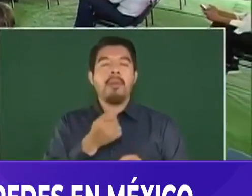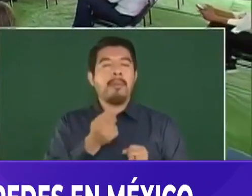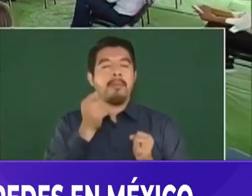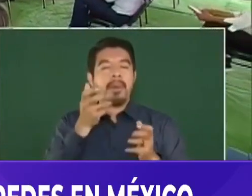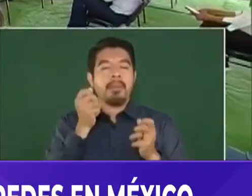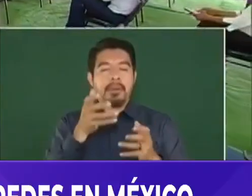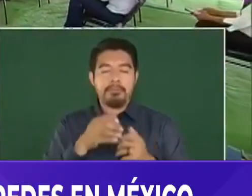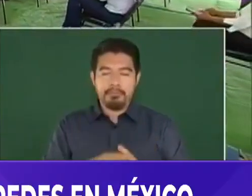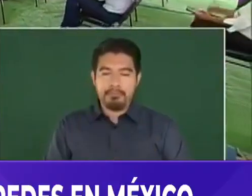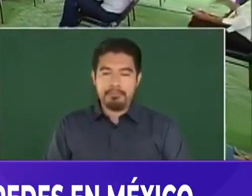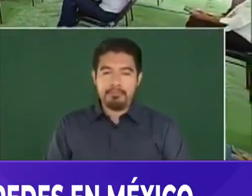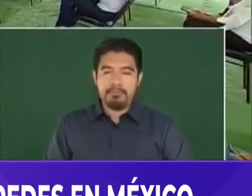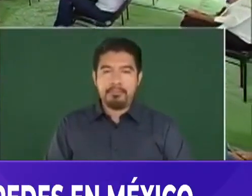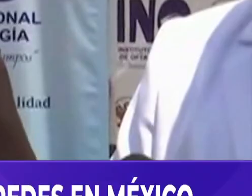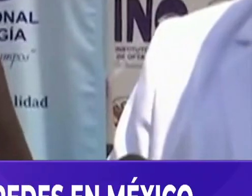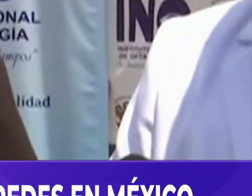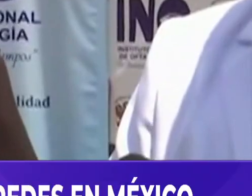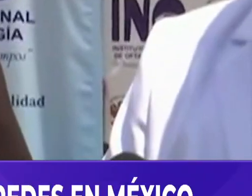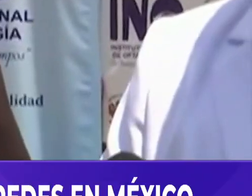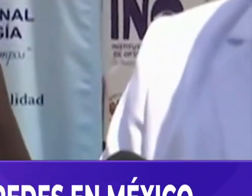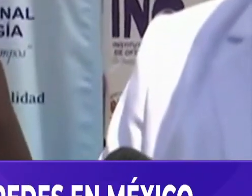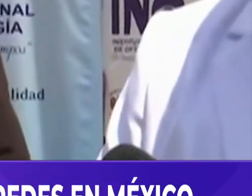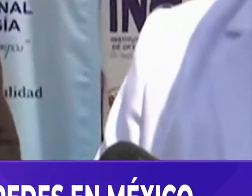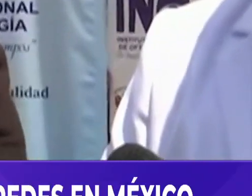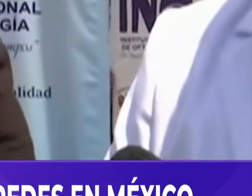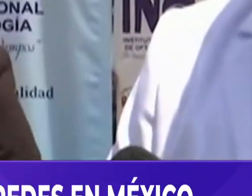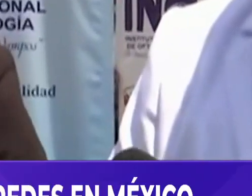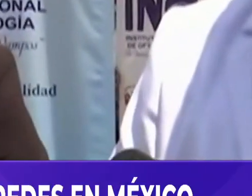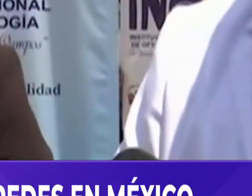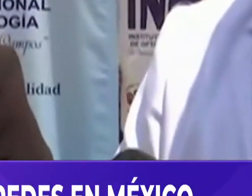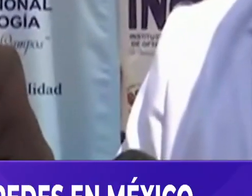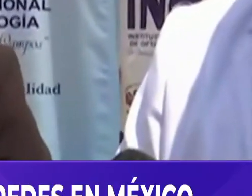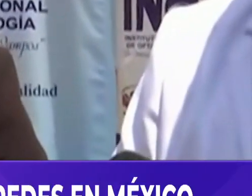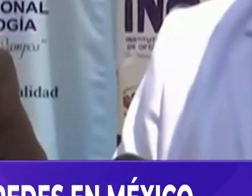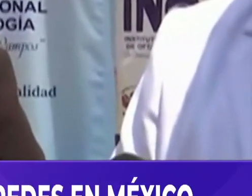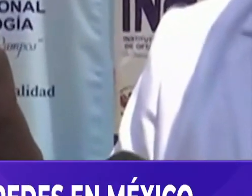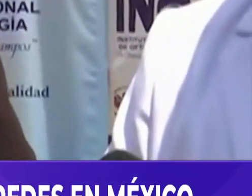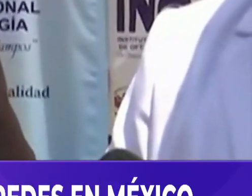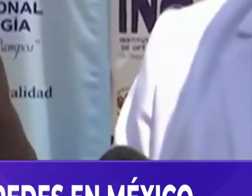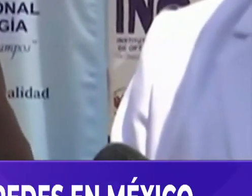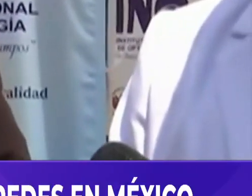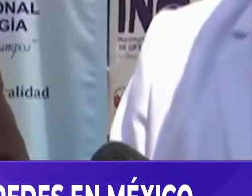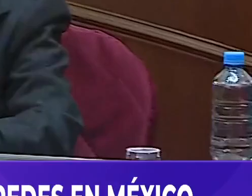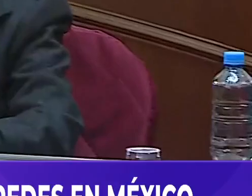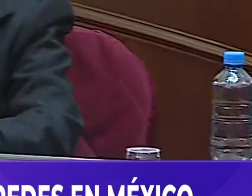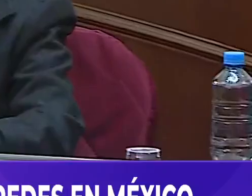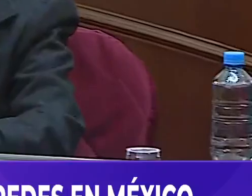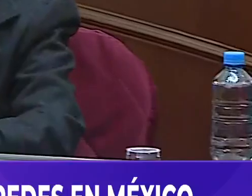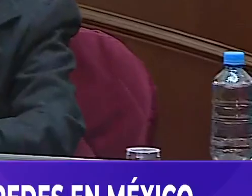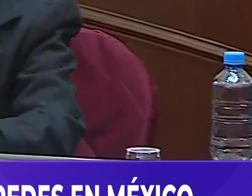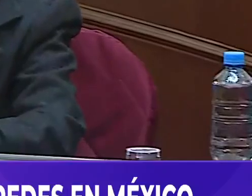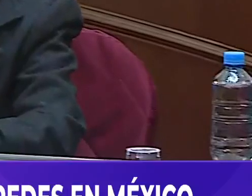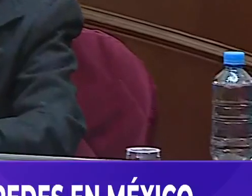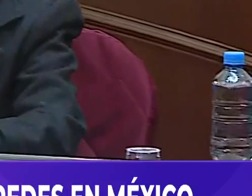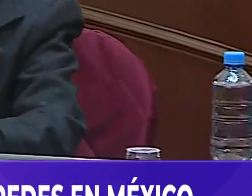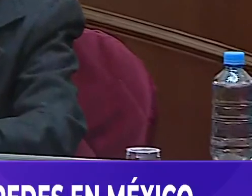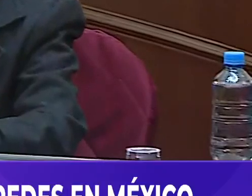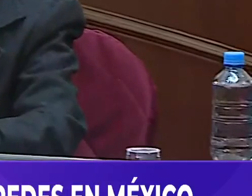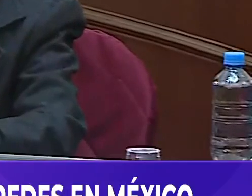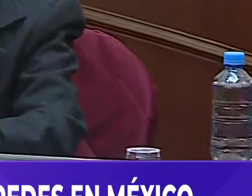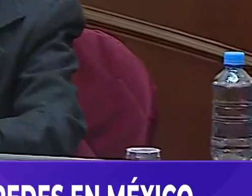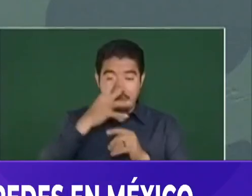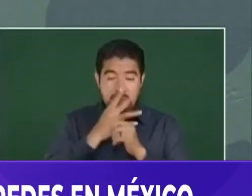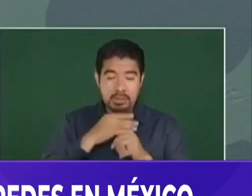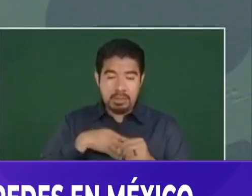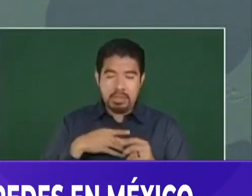que el día que el gobierno peruano lo declaró persona no grata y lo expulsó del territorio, le entregaron un expediente judicial de Lilia Paredes, que será evaluado